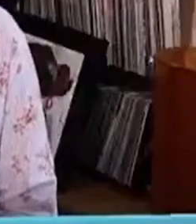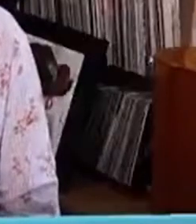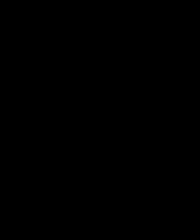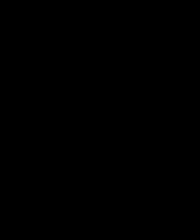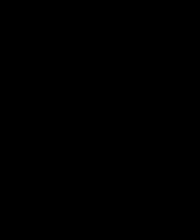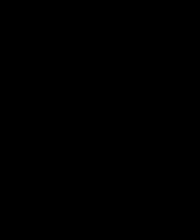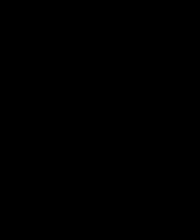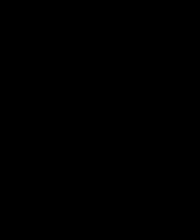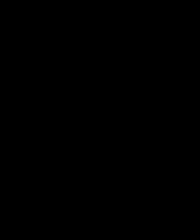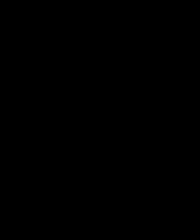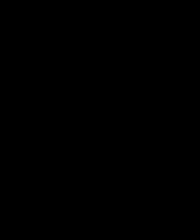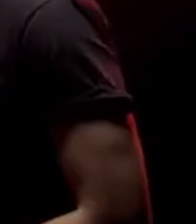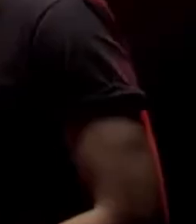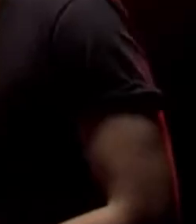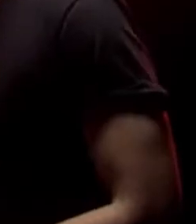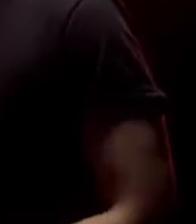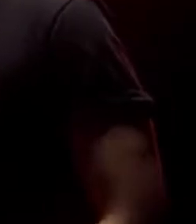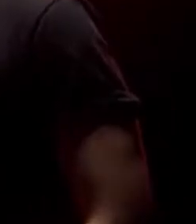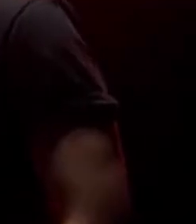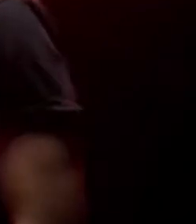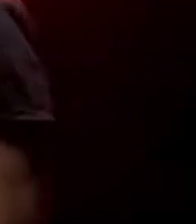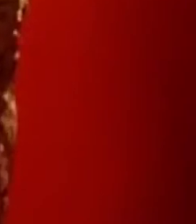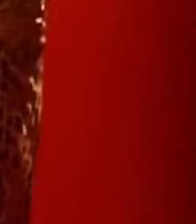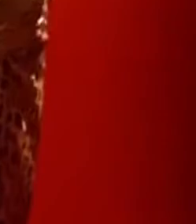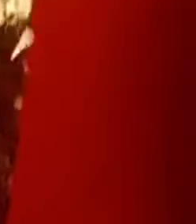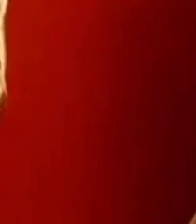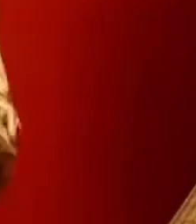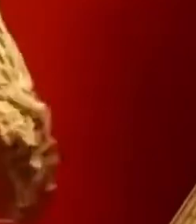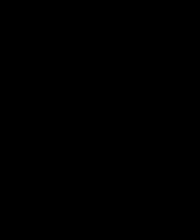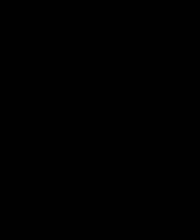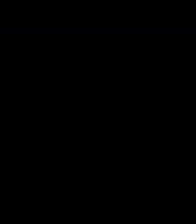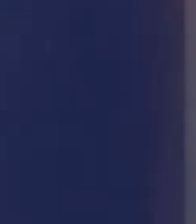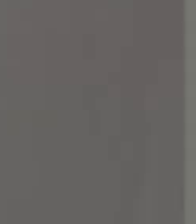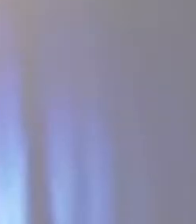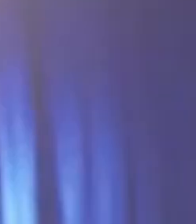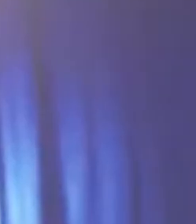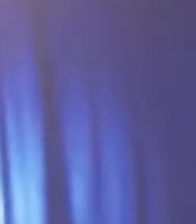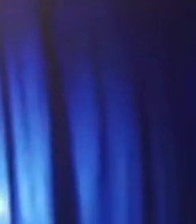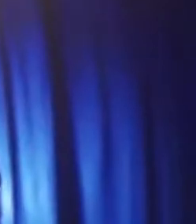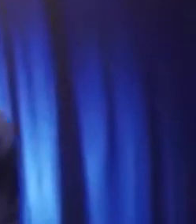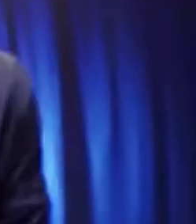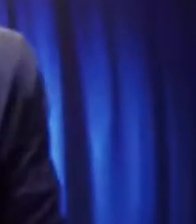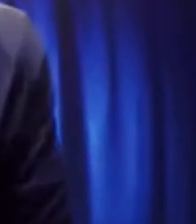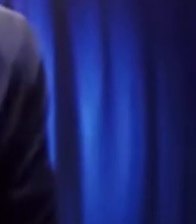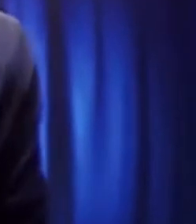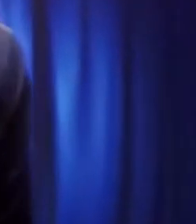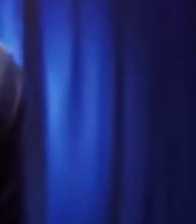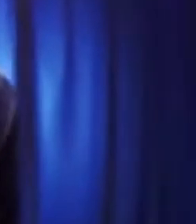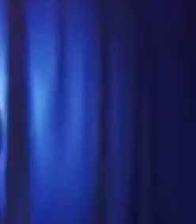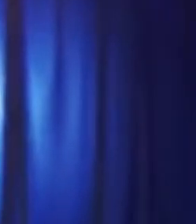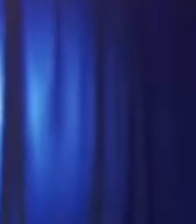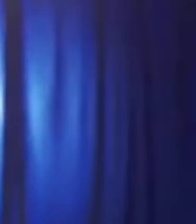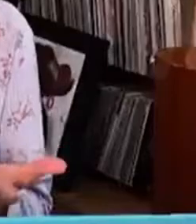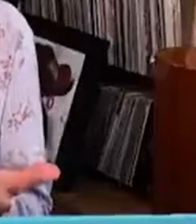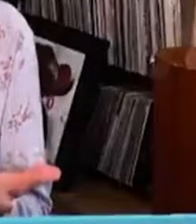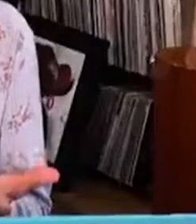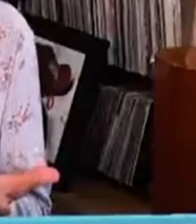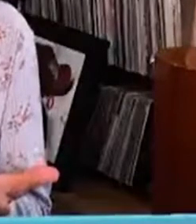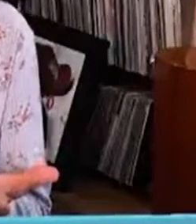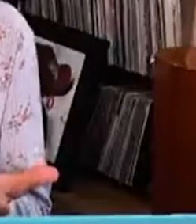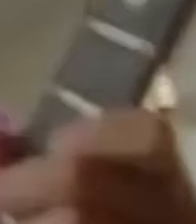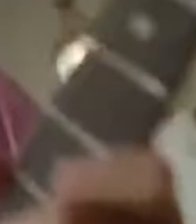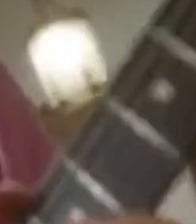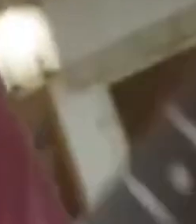Viajó miles de kilómetros llegando a Liverpool para descubrir su voz. Tan solo un poco. Lo